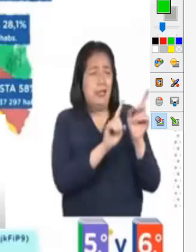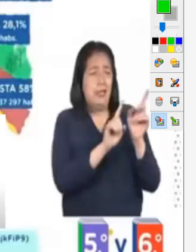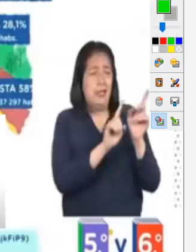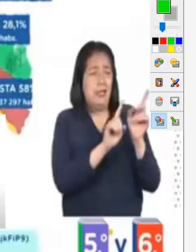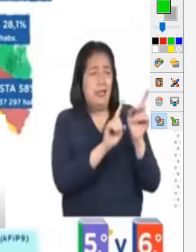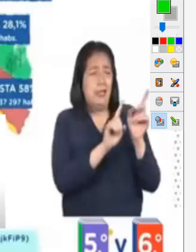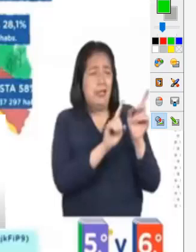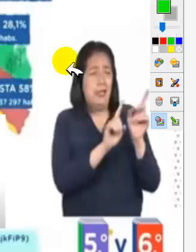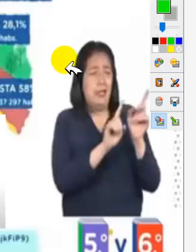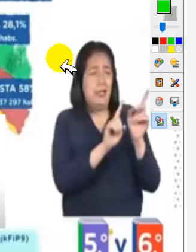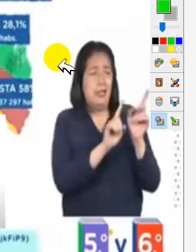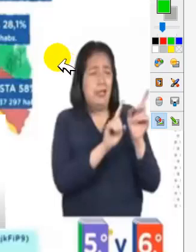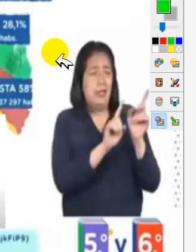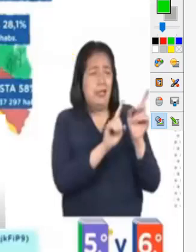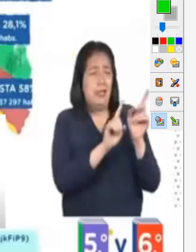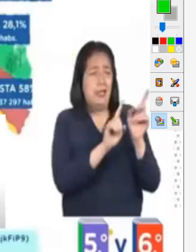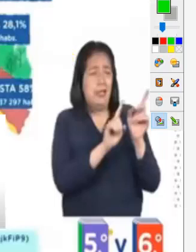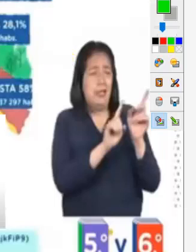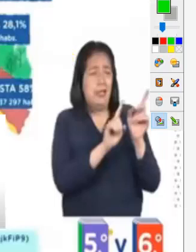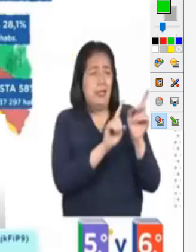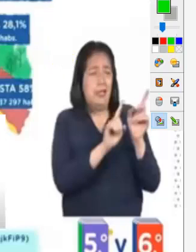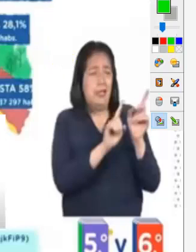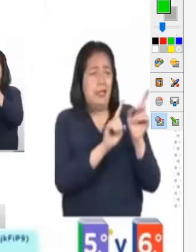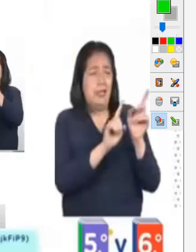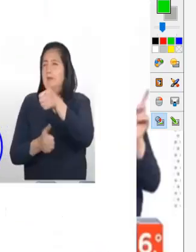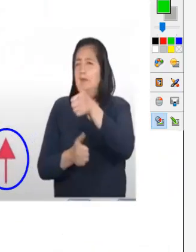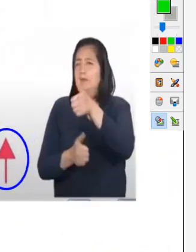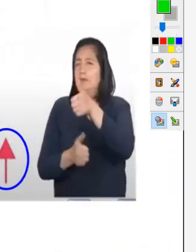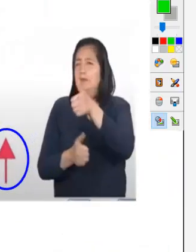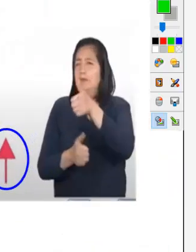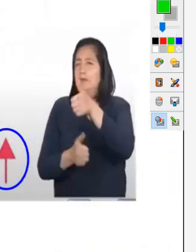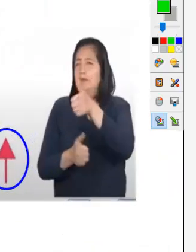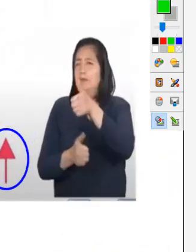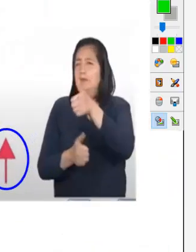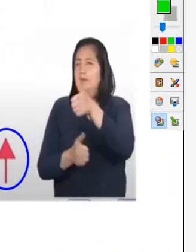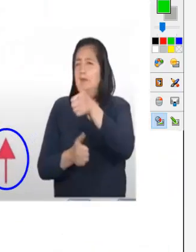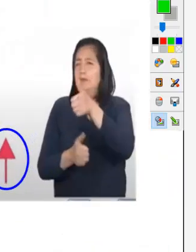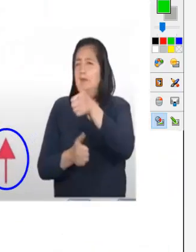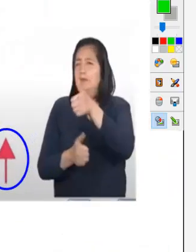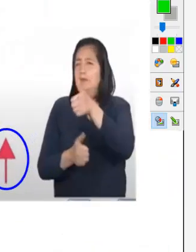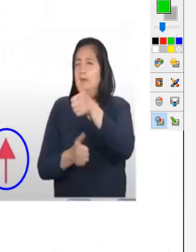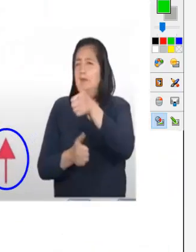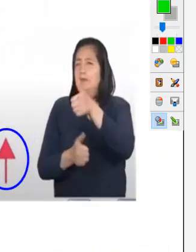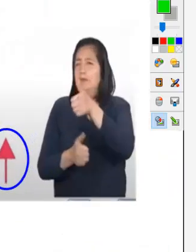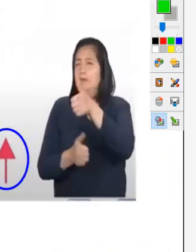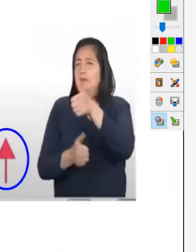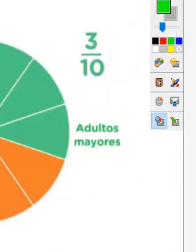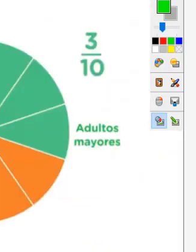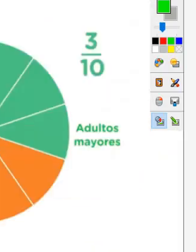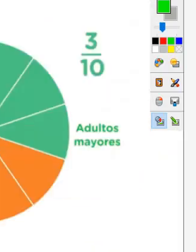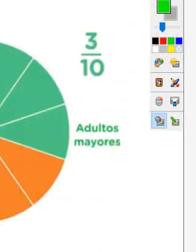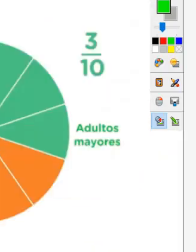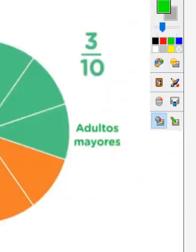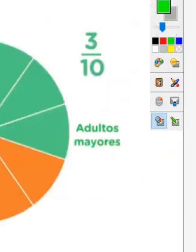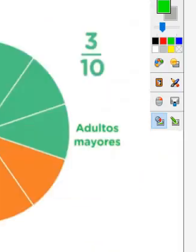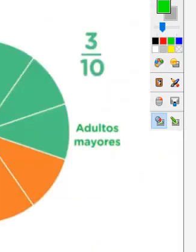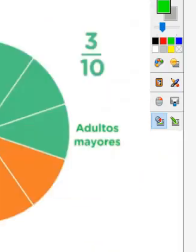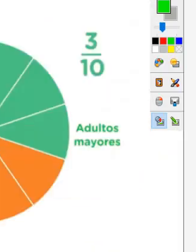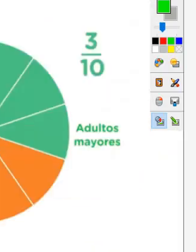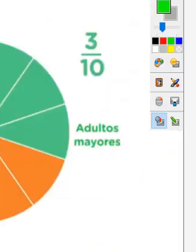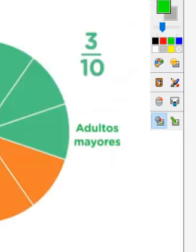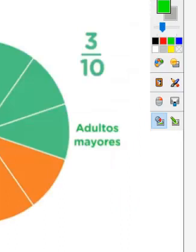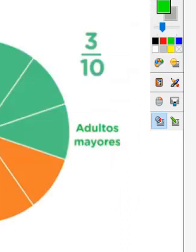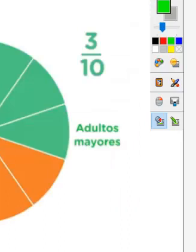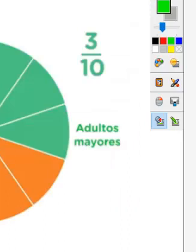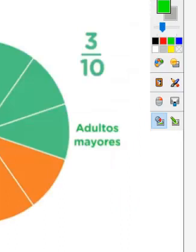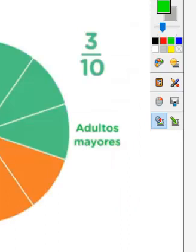que está acá. Es como una especie de cadena. Por la edad, profe. Así es, por eso es que... Exacto, como la edad,